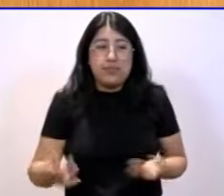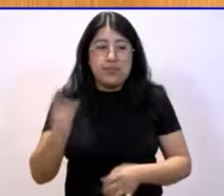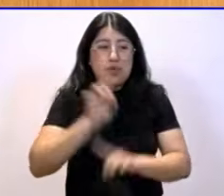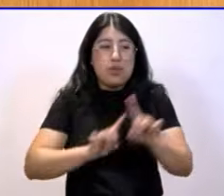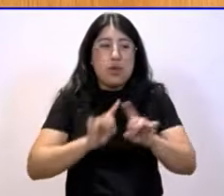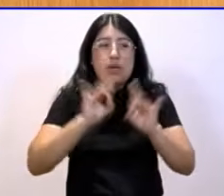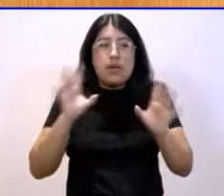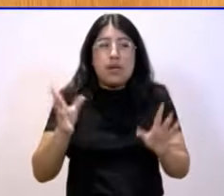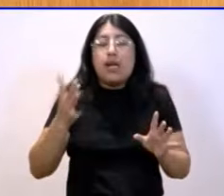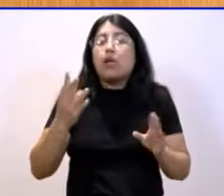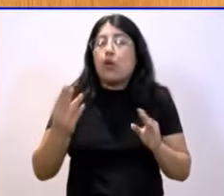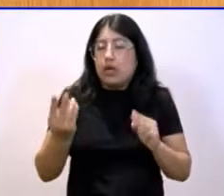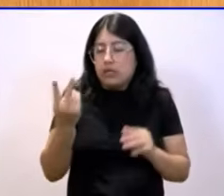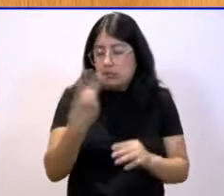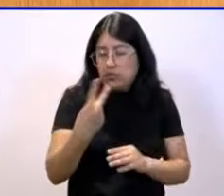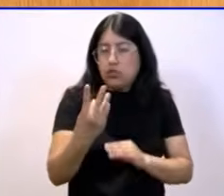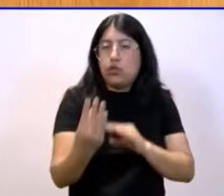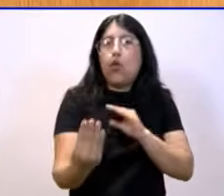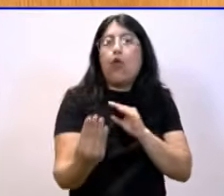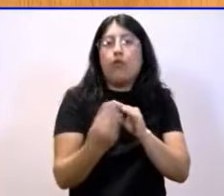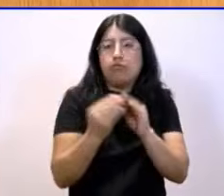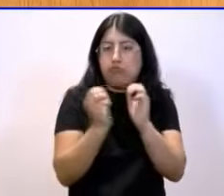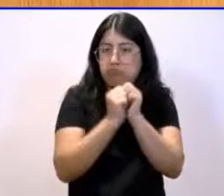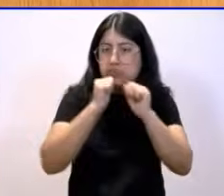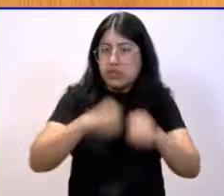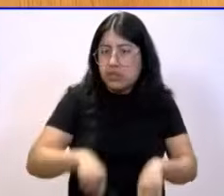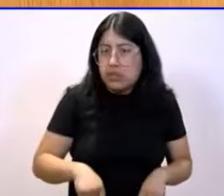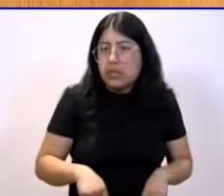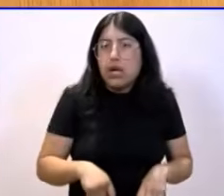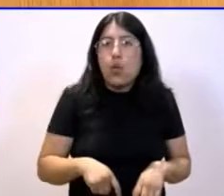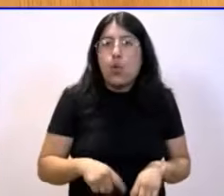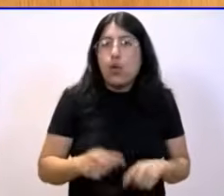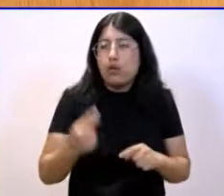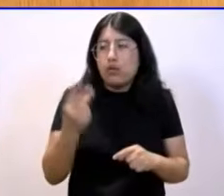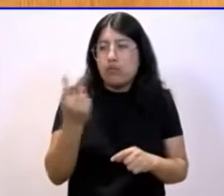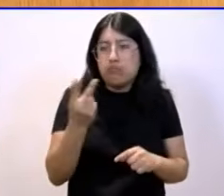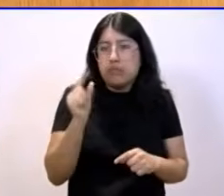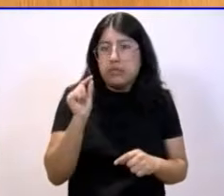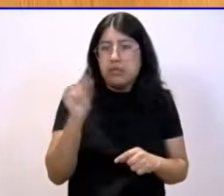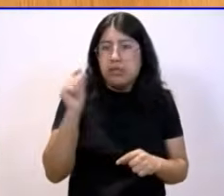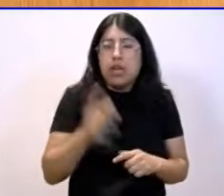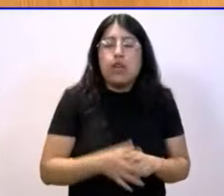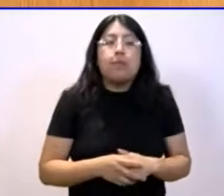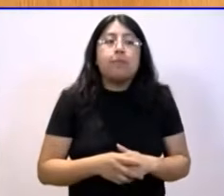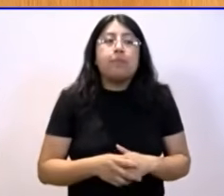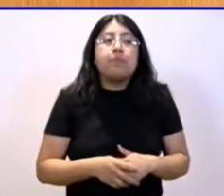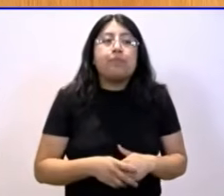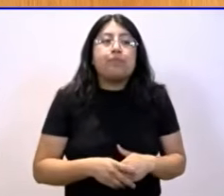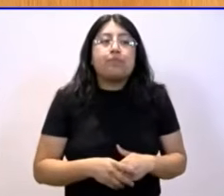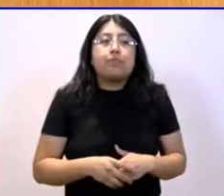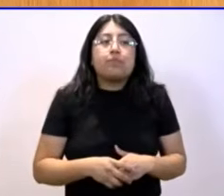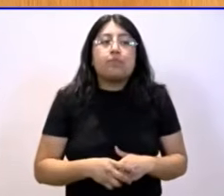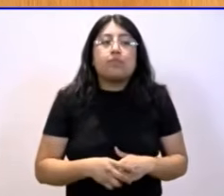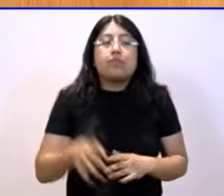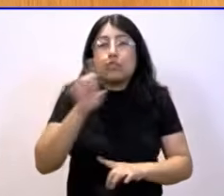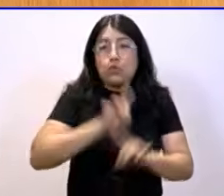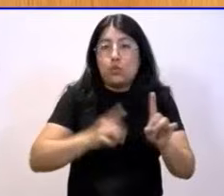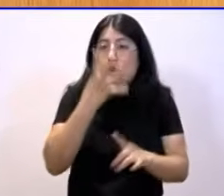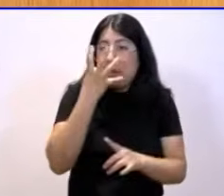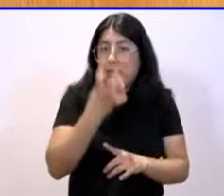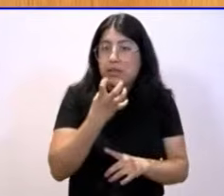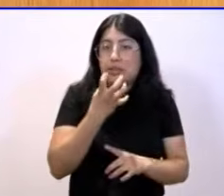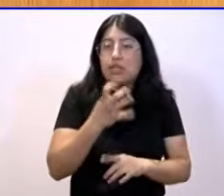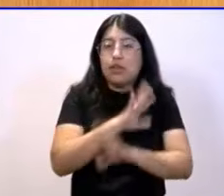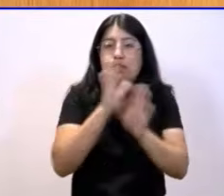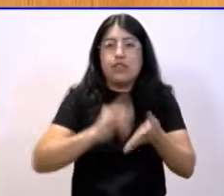muy de acuerdo con usted. Vamos a estar más de acuerdo en esta interpelación de la que a usted le parece en estos momentos, que es un problema serio y que hay